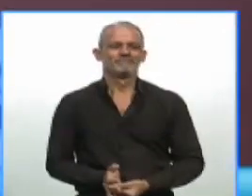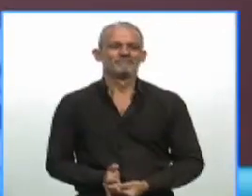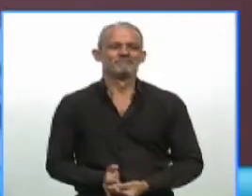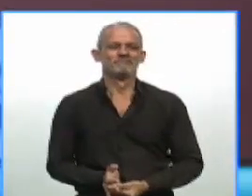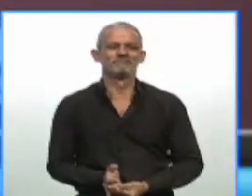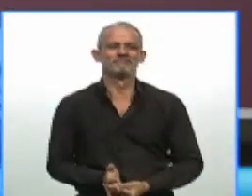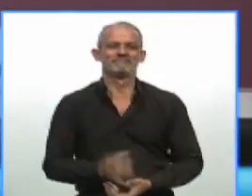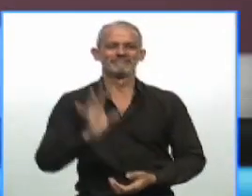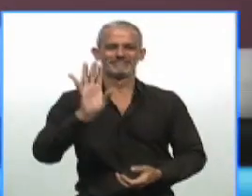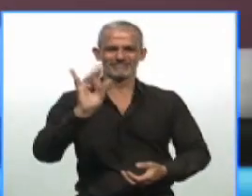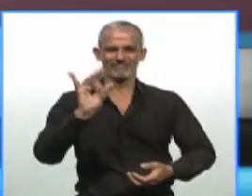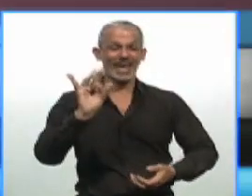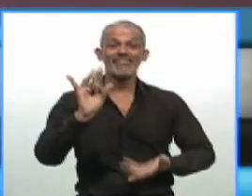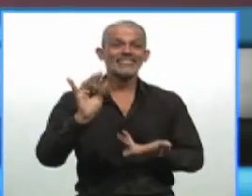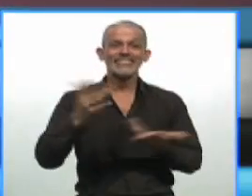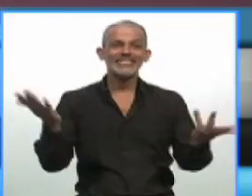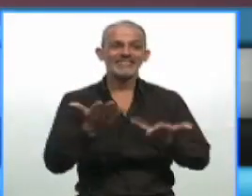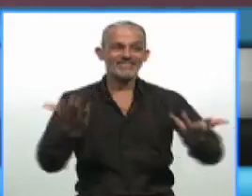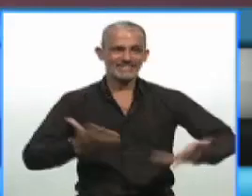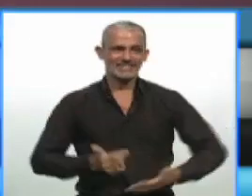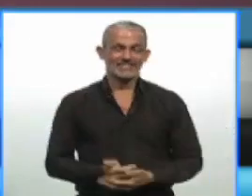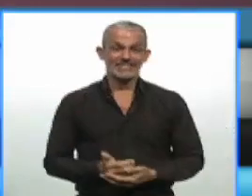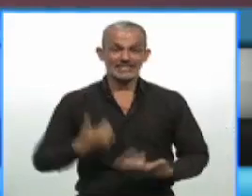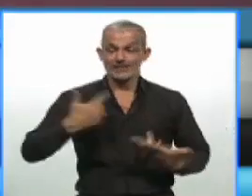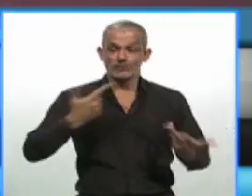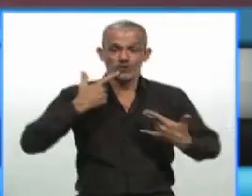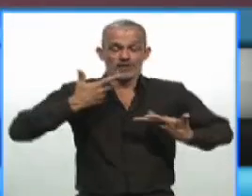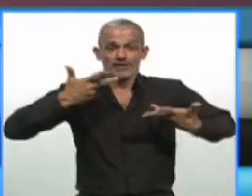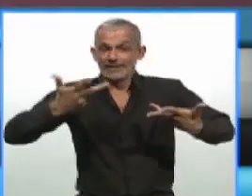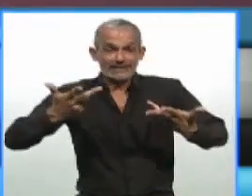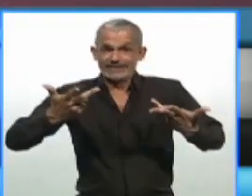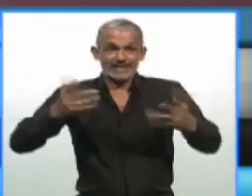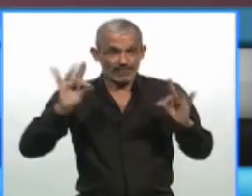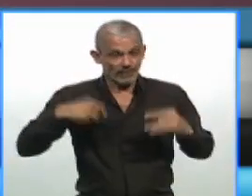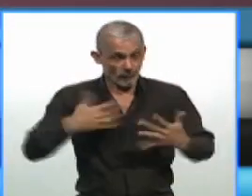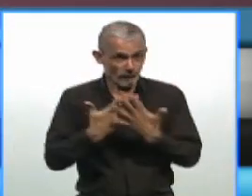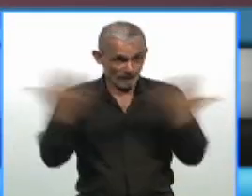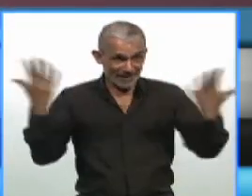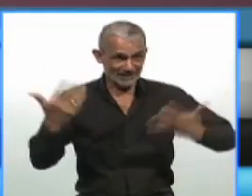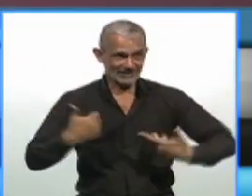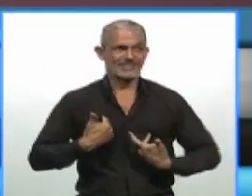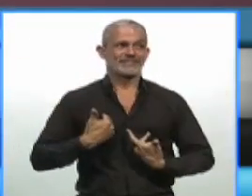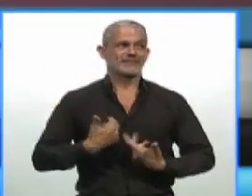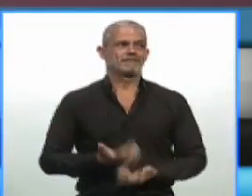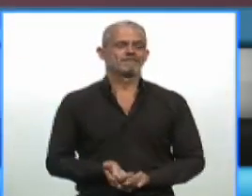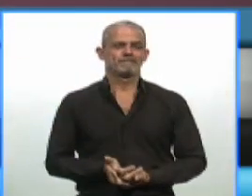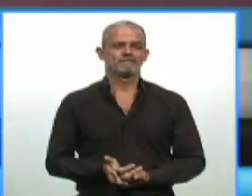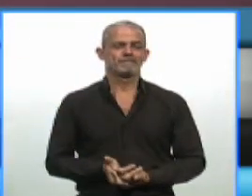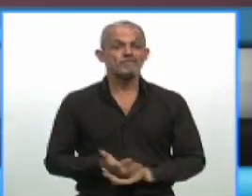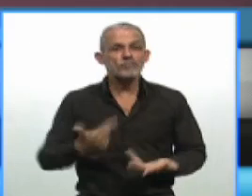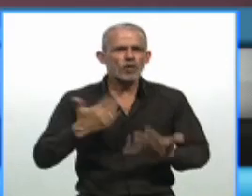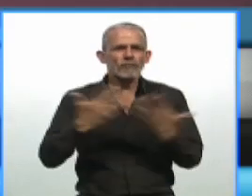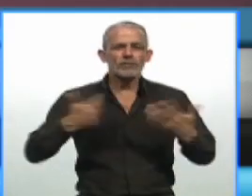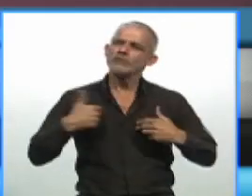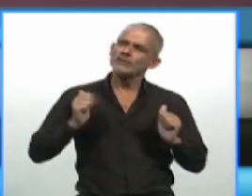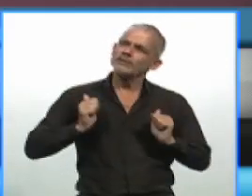Se me hace difícil decir cosas, ¿no? La verdad que estoy feliz. Es algo que esperaba